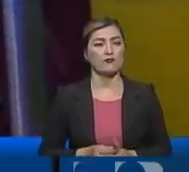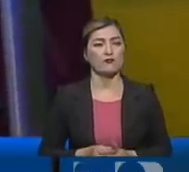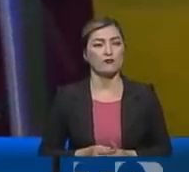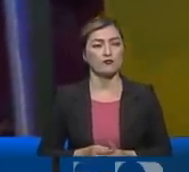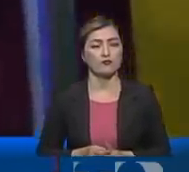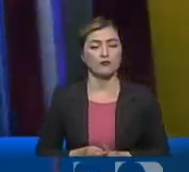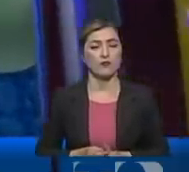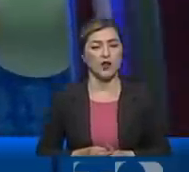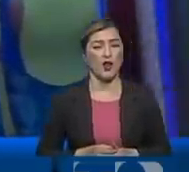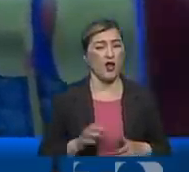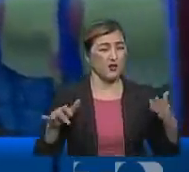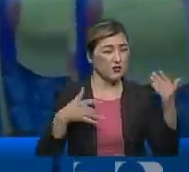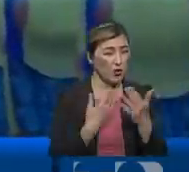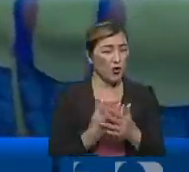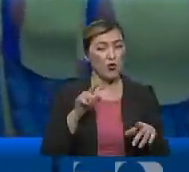o a todos los pasajeros?